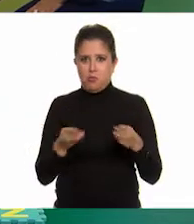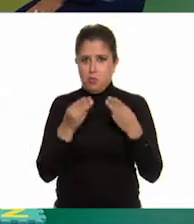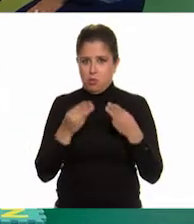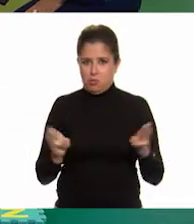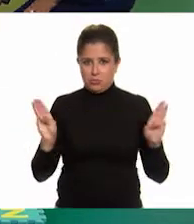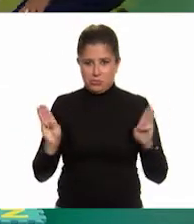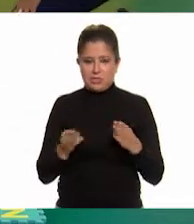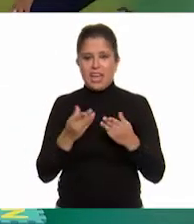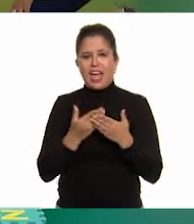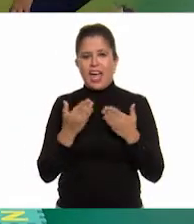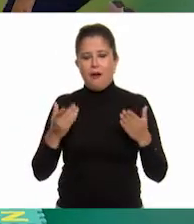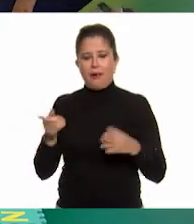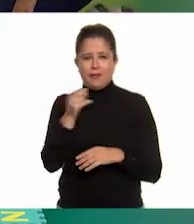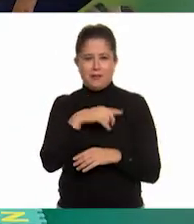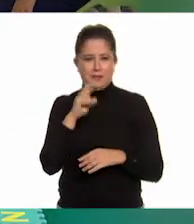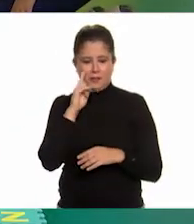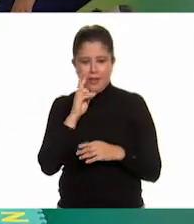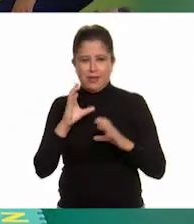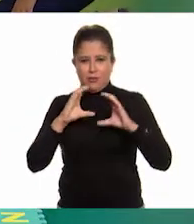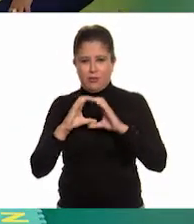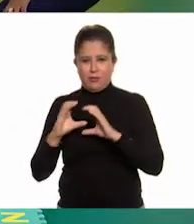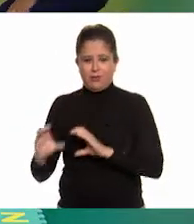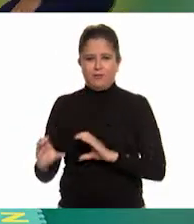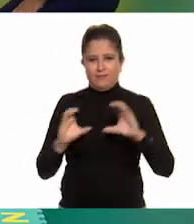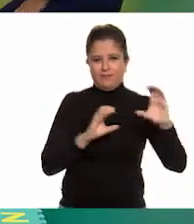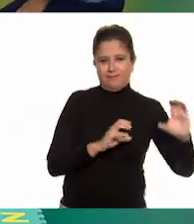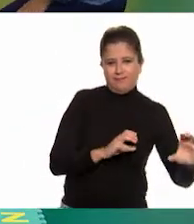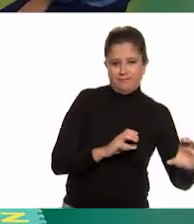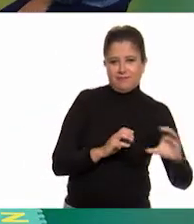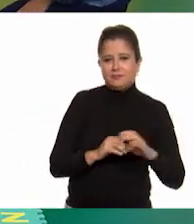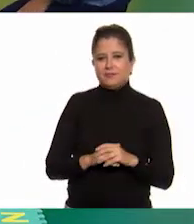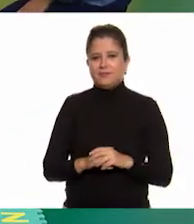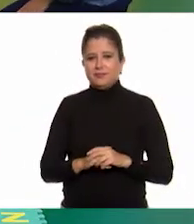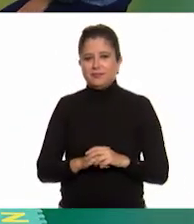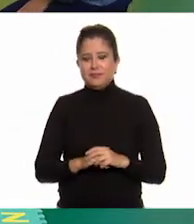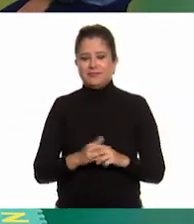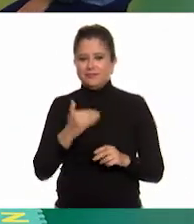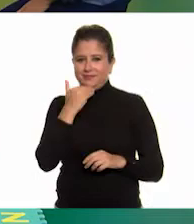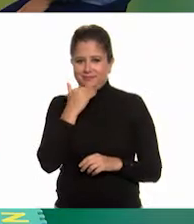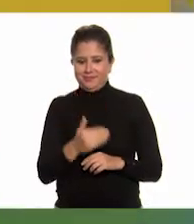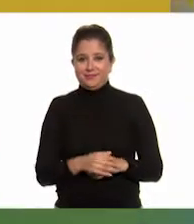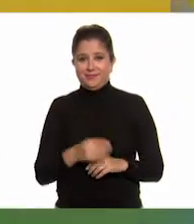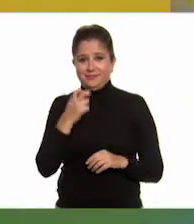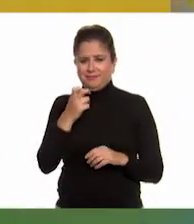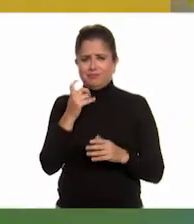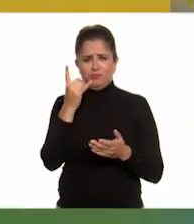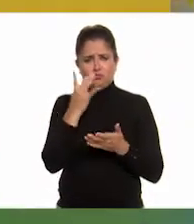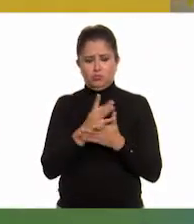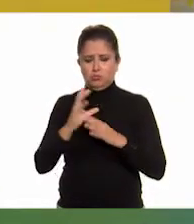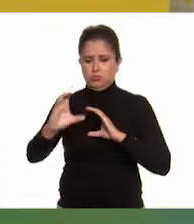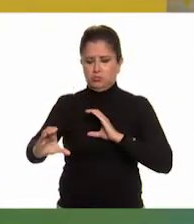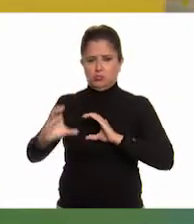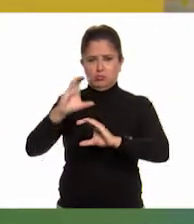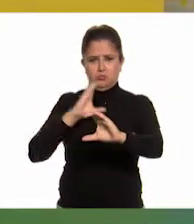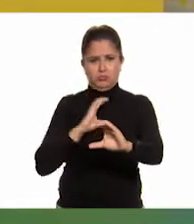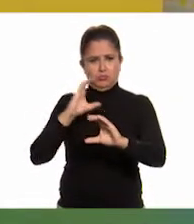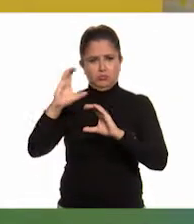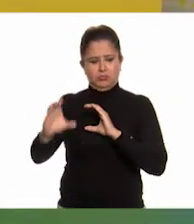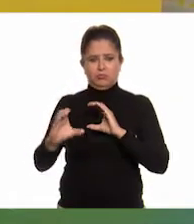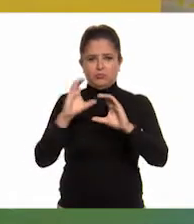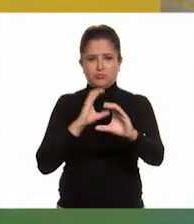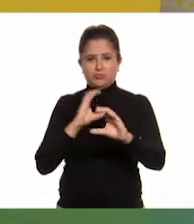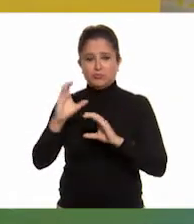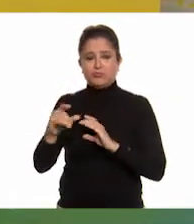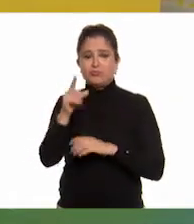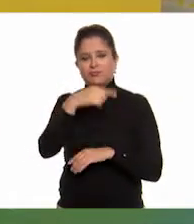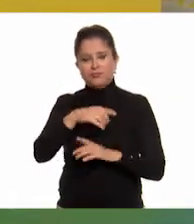Entonces, ahorita nada más nos pasamos el bote. Te paso el bote. Ajá. Ok, ese va a ser el único movimiento que vamos a hacer. Y vamos a